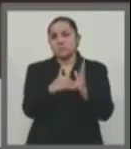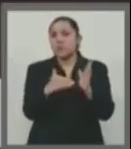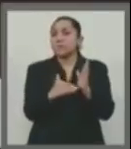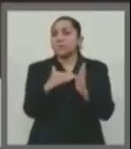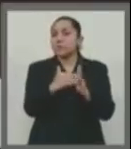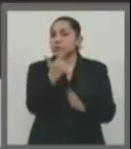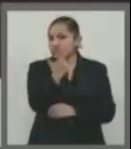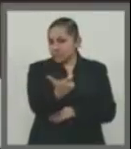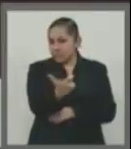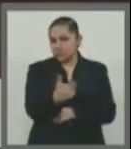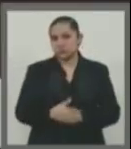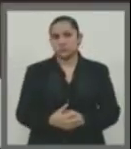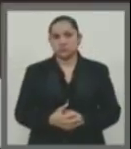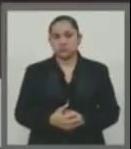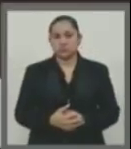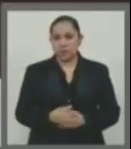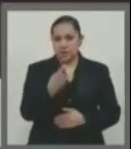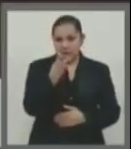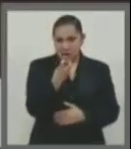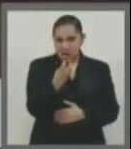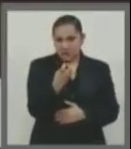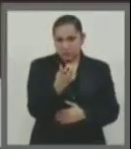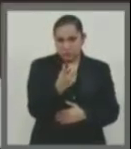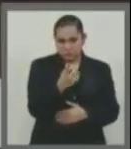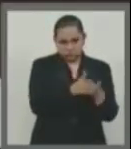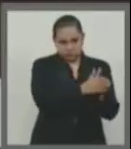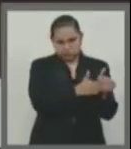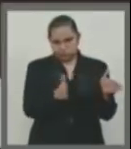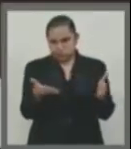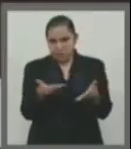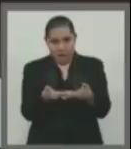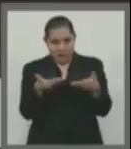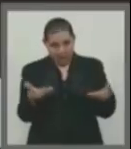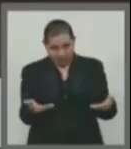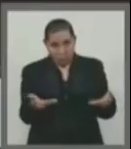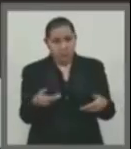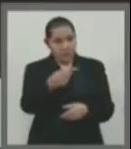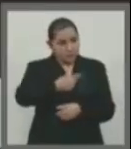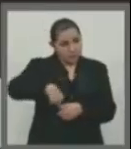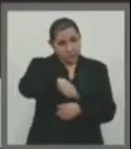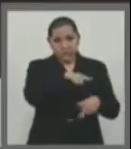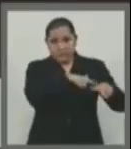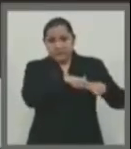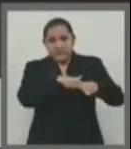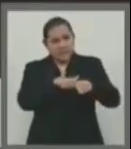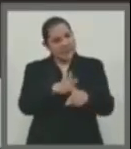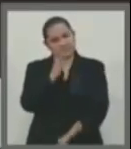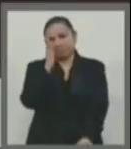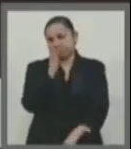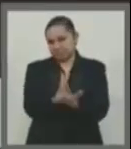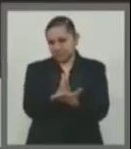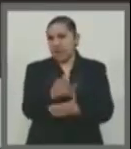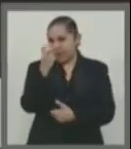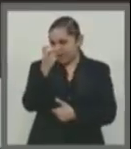146,000 millones de pesos. Eso es lo que hoy va a llegar a su fin. Eso es por lo que votó la